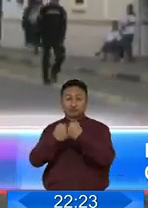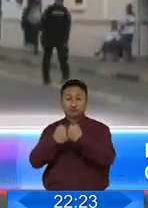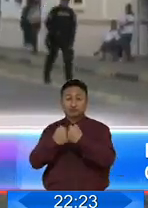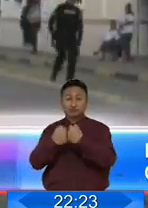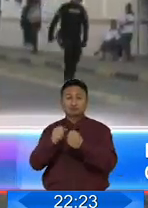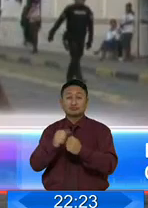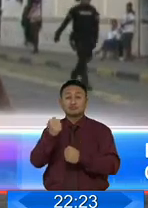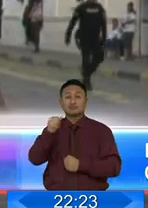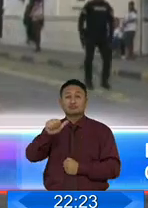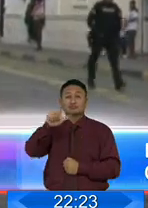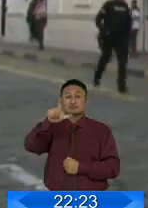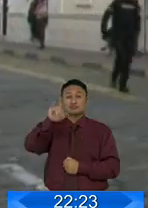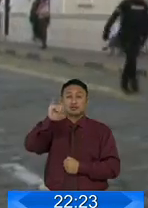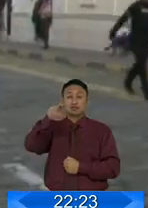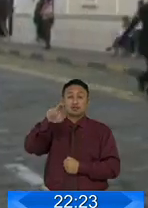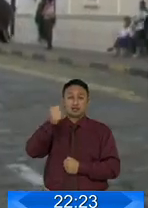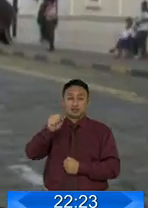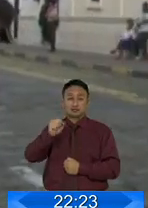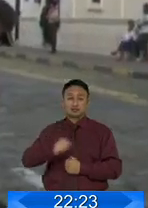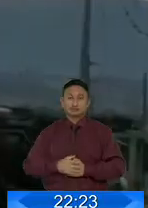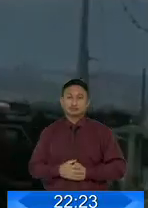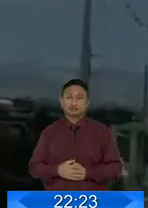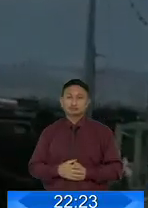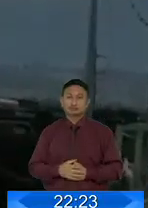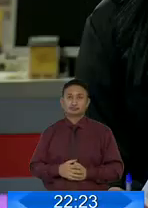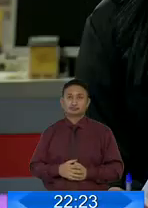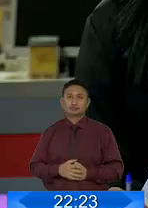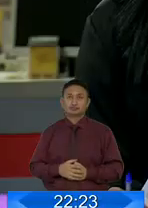en Salinas, Imbabura.